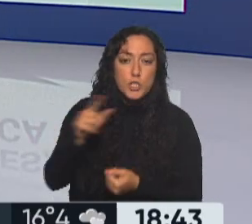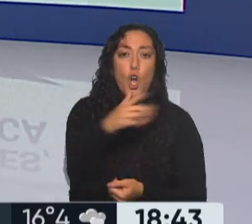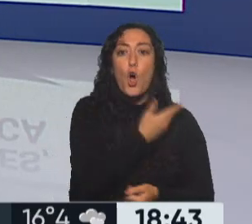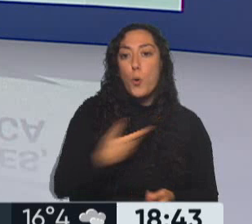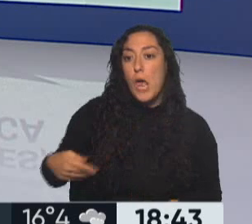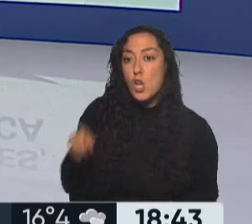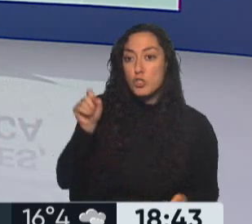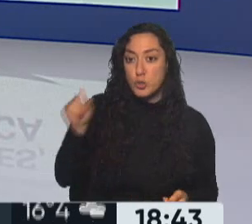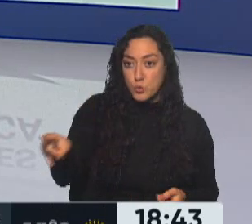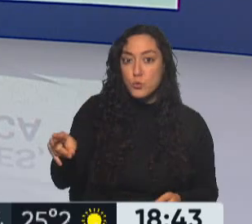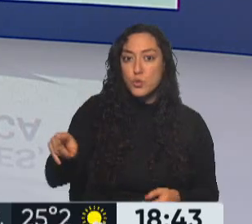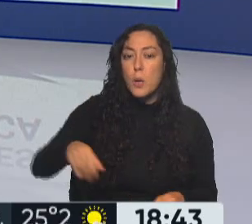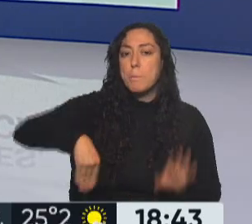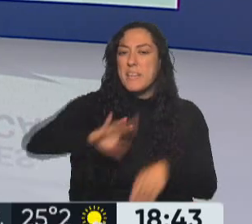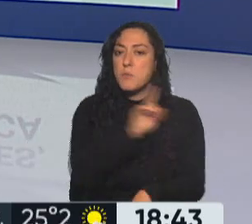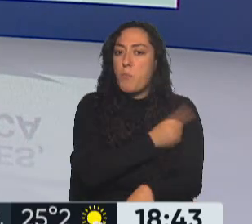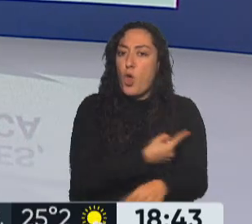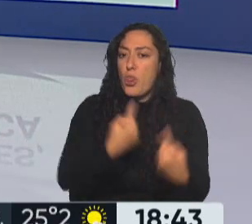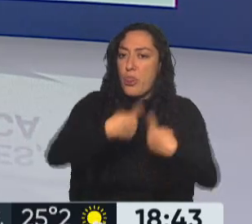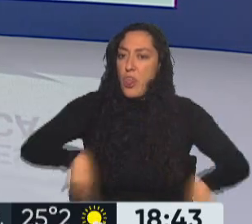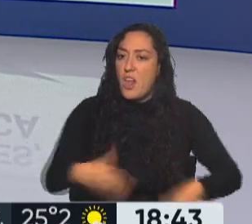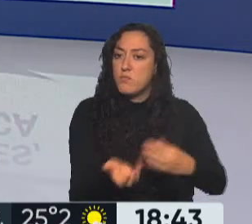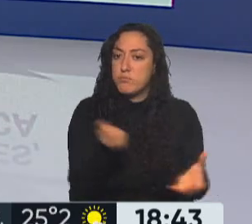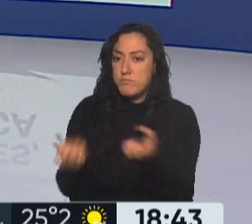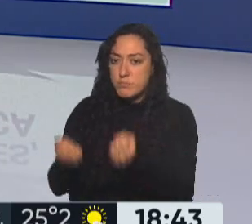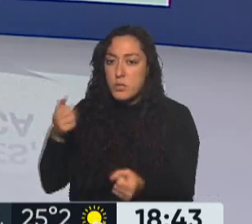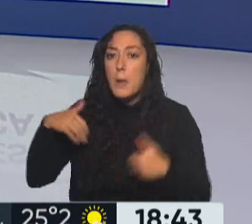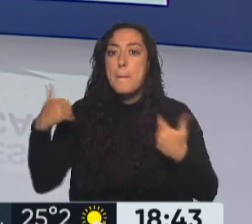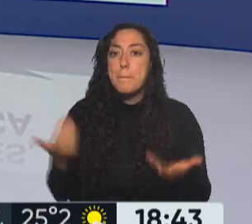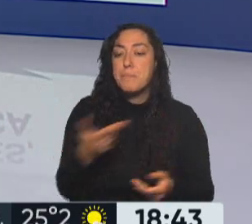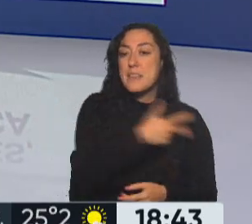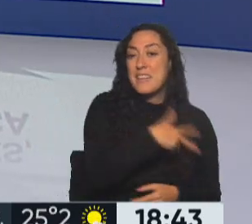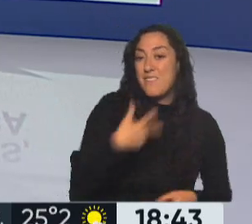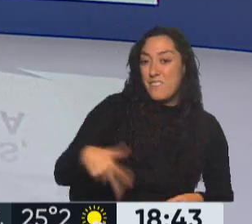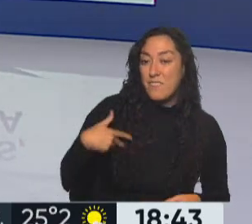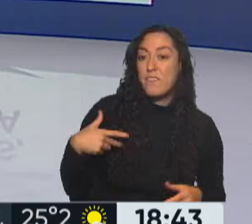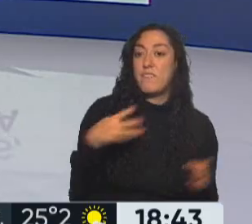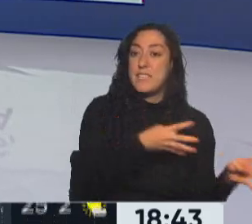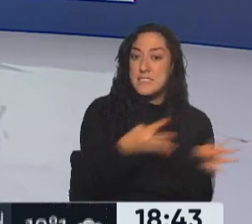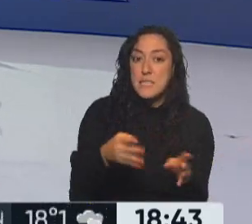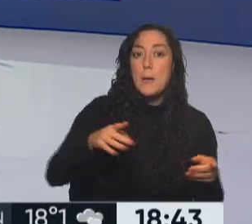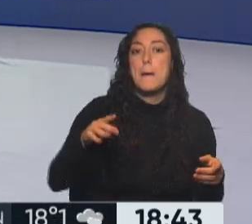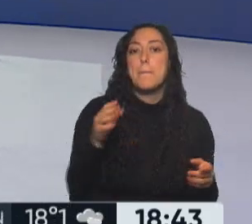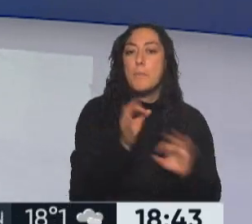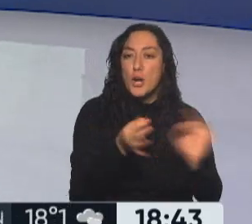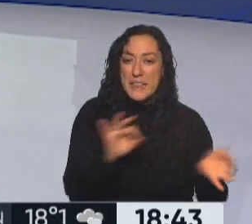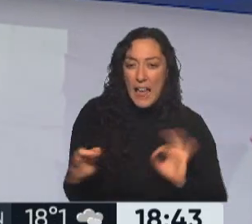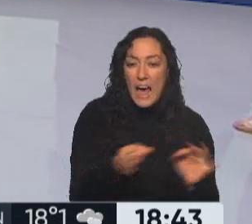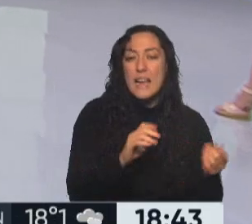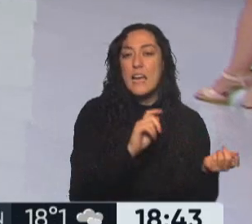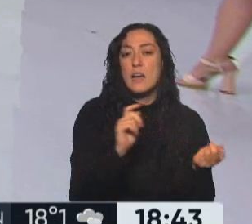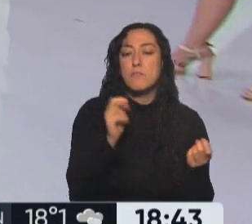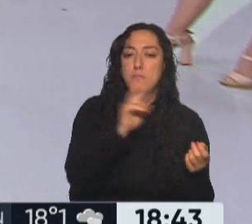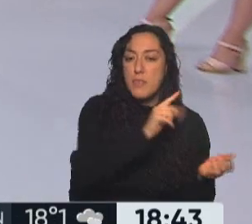groenlandés asumió más potestades, quedando en manos de Dinamarca la defensa, la política monetaria y las